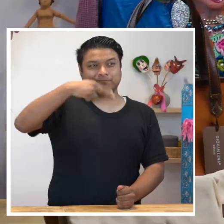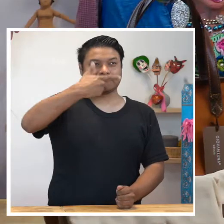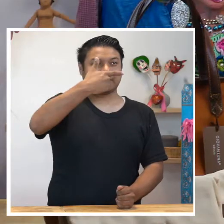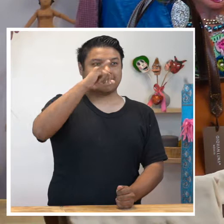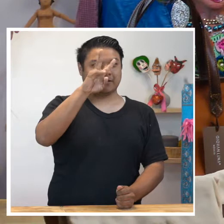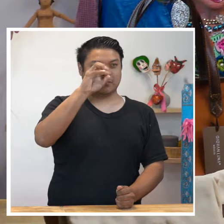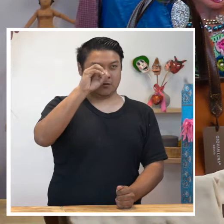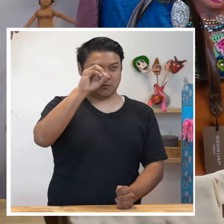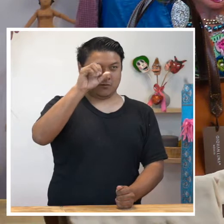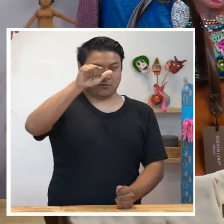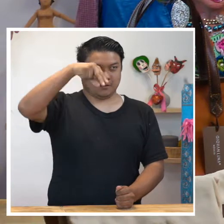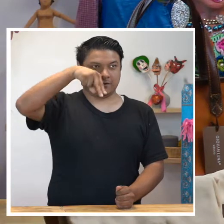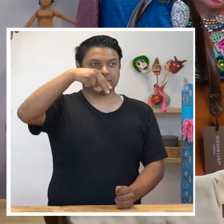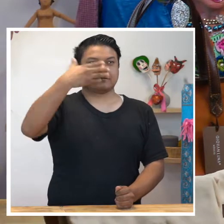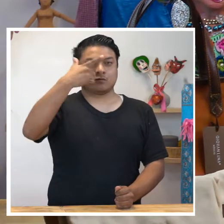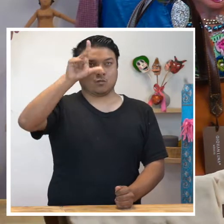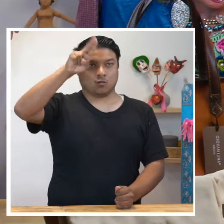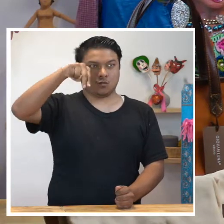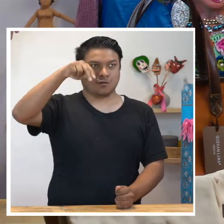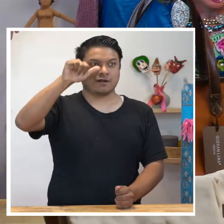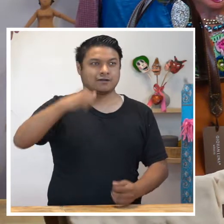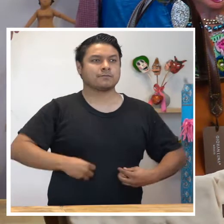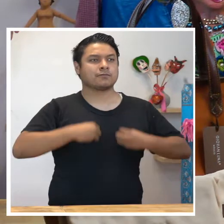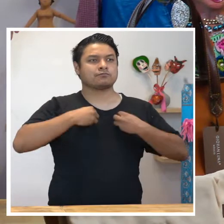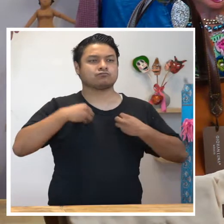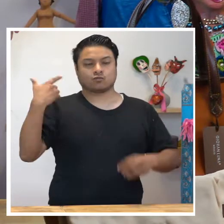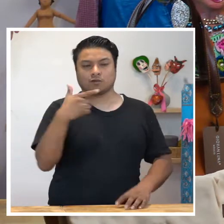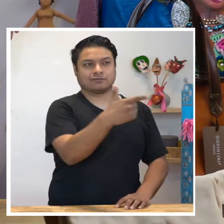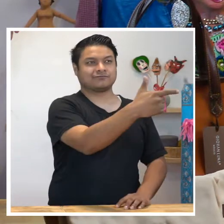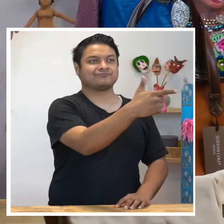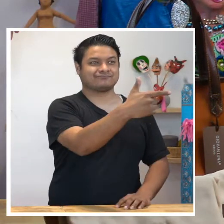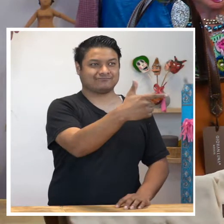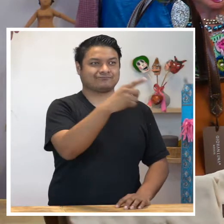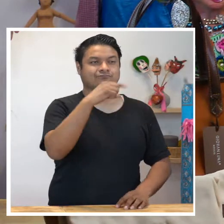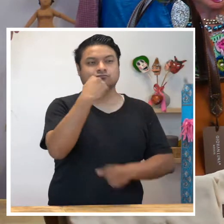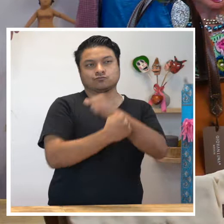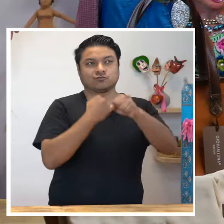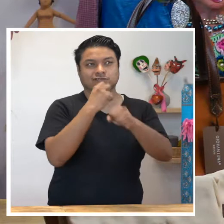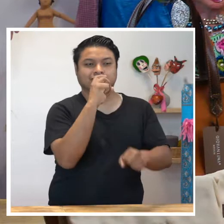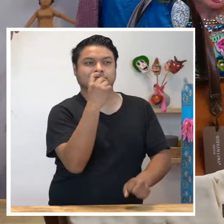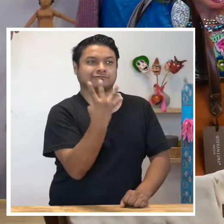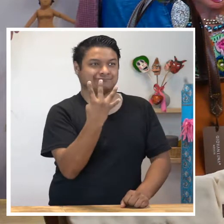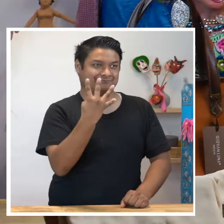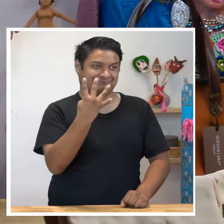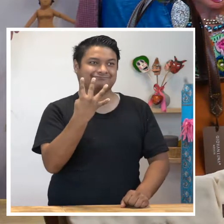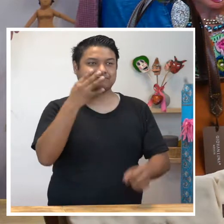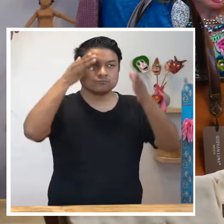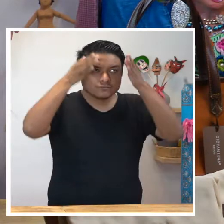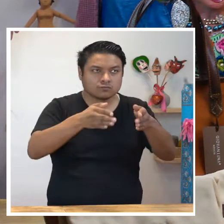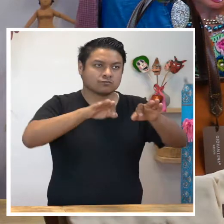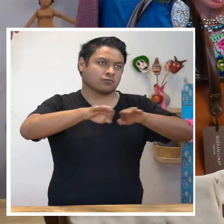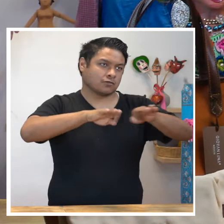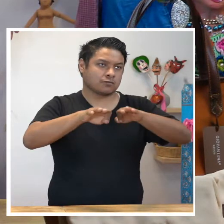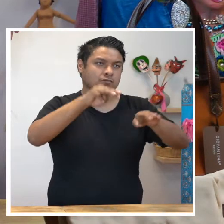Hola, mi nombre es Jovan Luna, soy de Guanajuato Capital, tengo 34 años y me dedico a la marroquinería, en